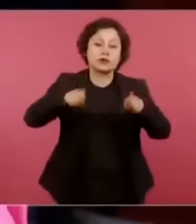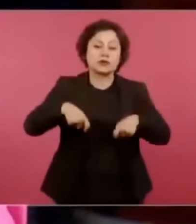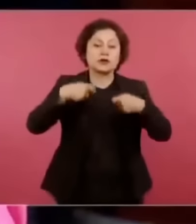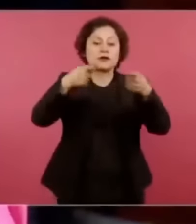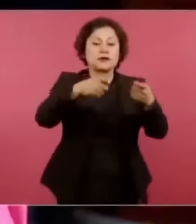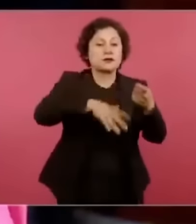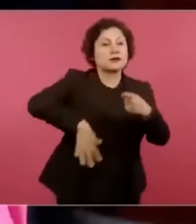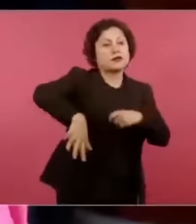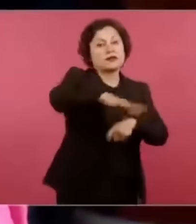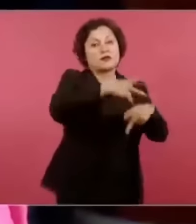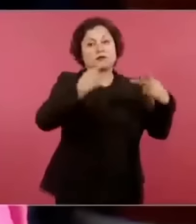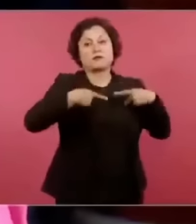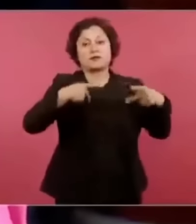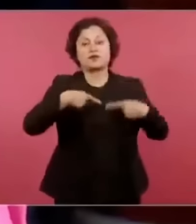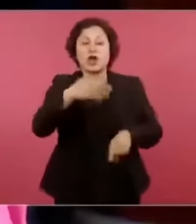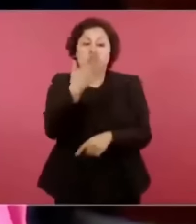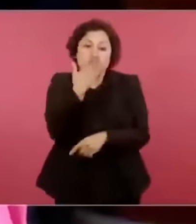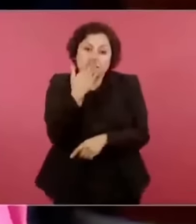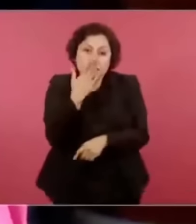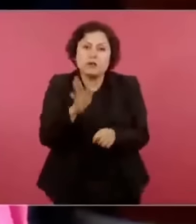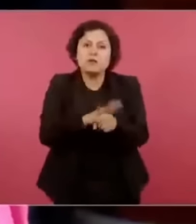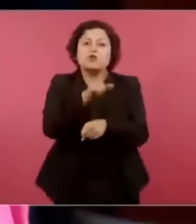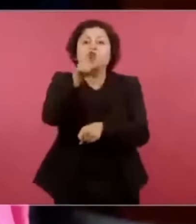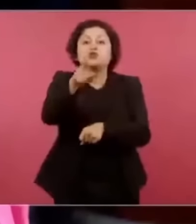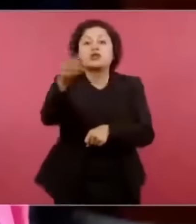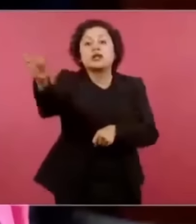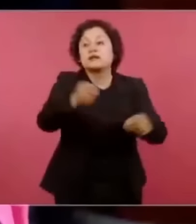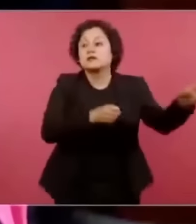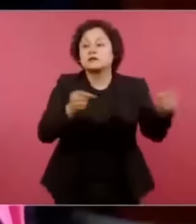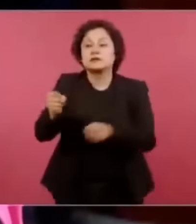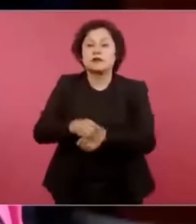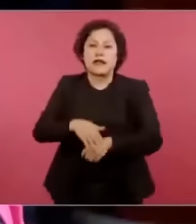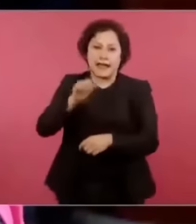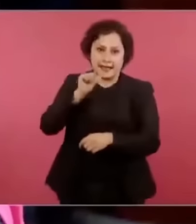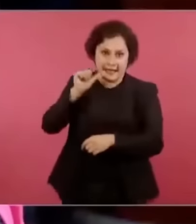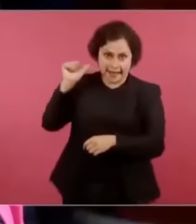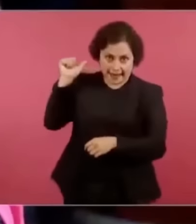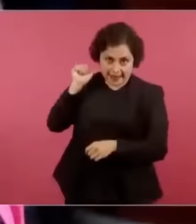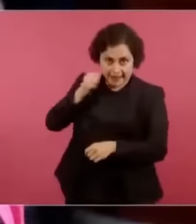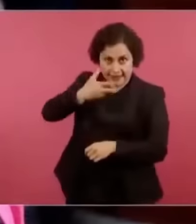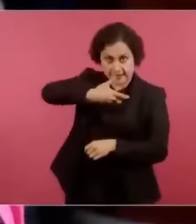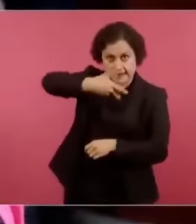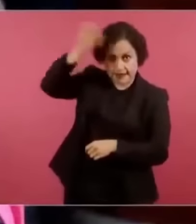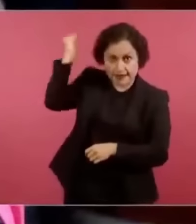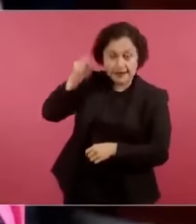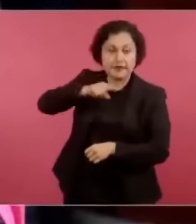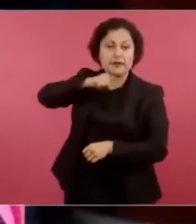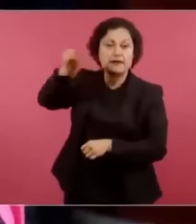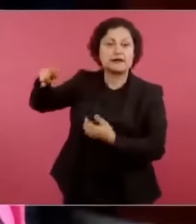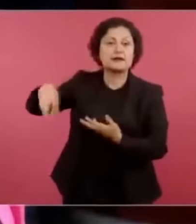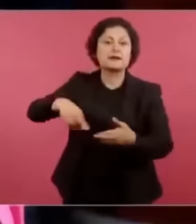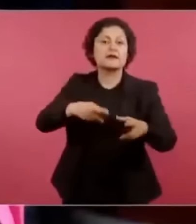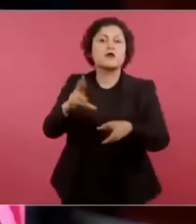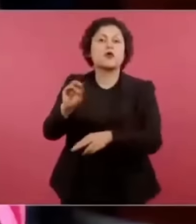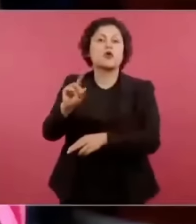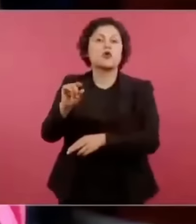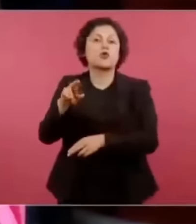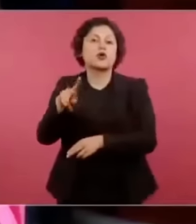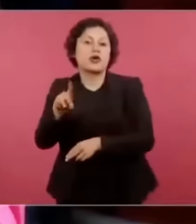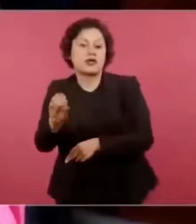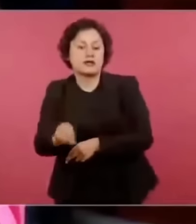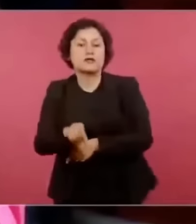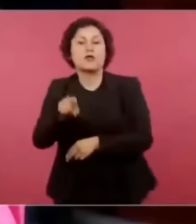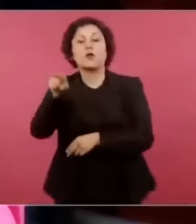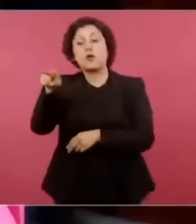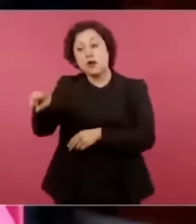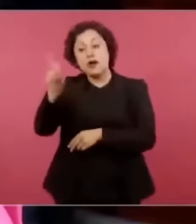puro cascajo. Tengo… Ayer estuvo la candidata oficial en San Luis Río Colorado y dijo, hablando de la contraria, dijo,